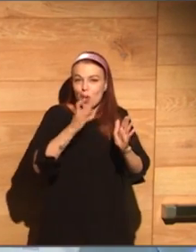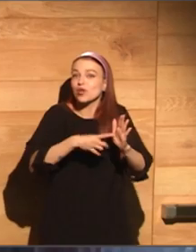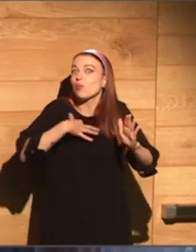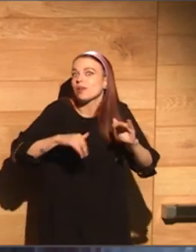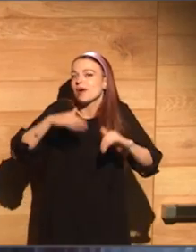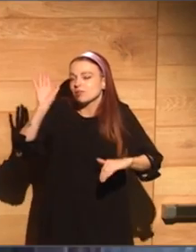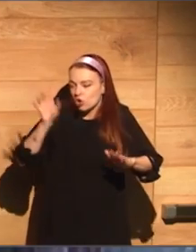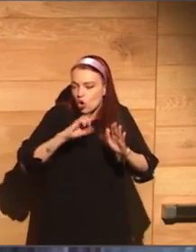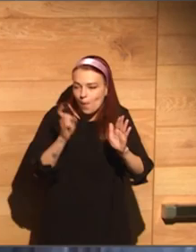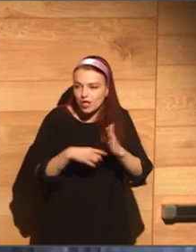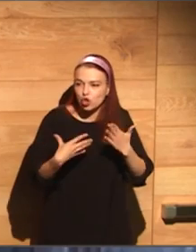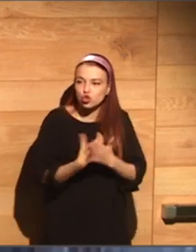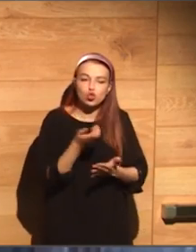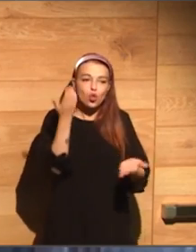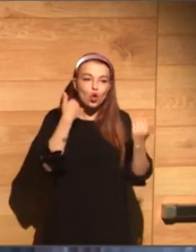son todos